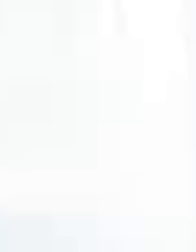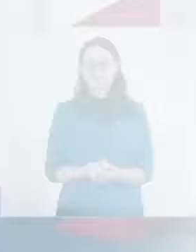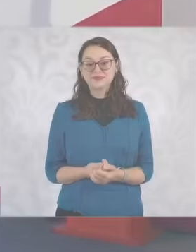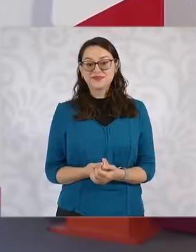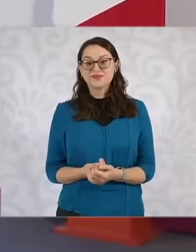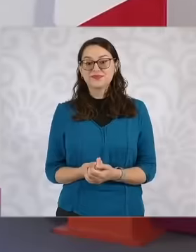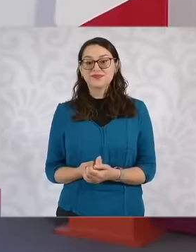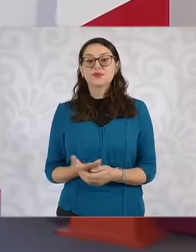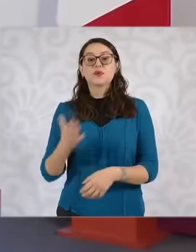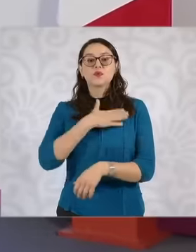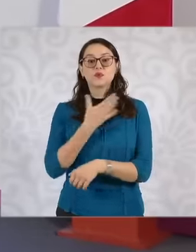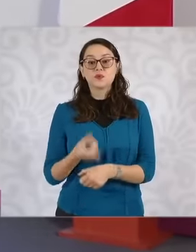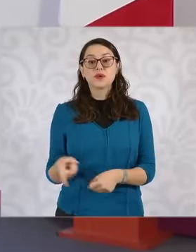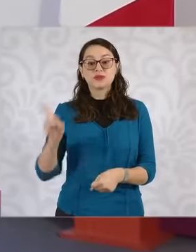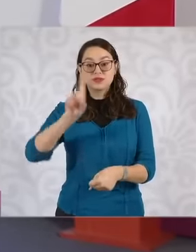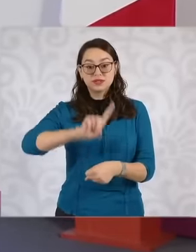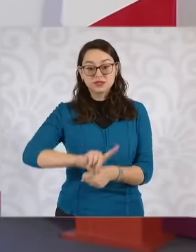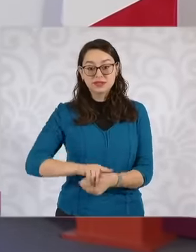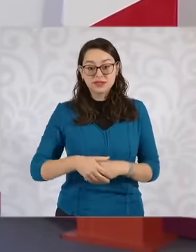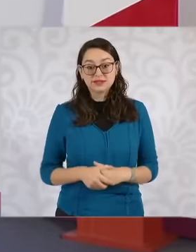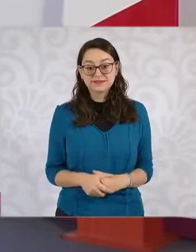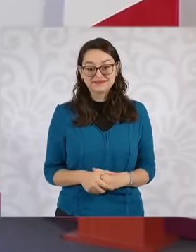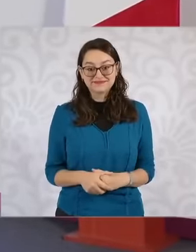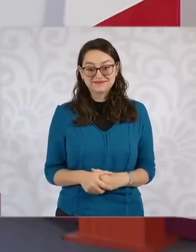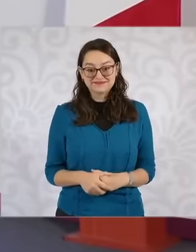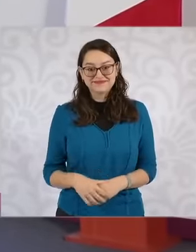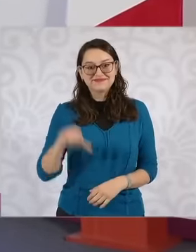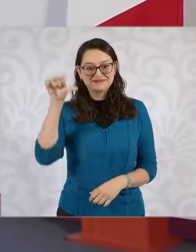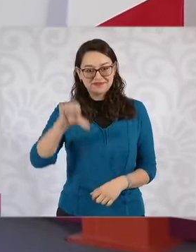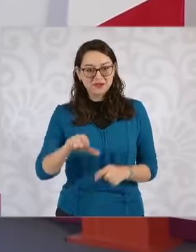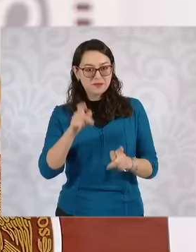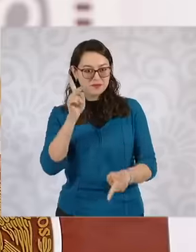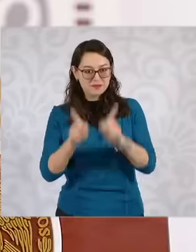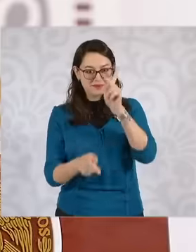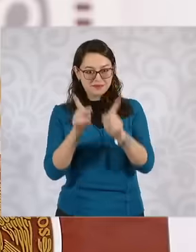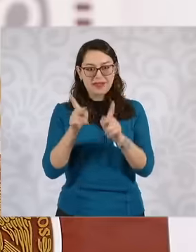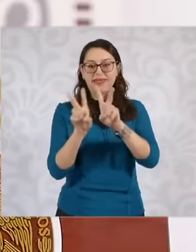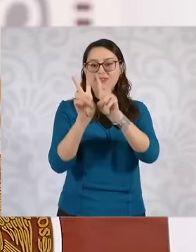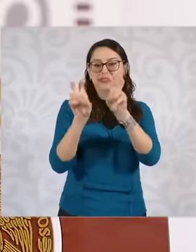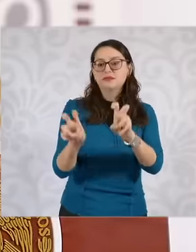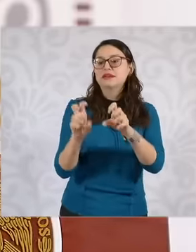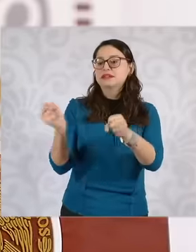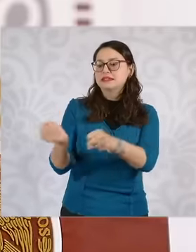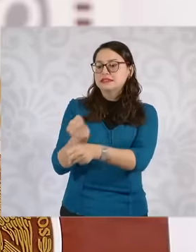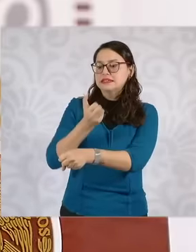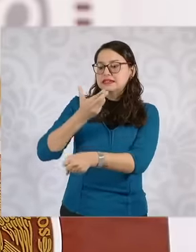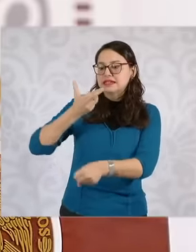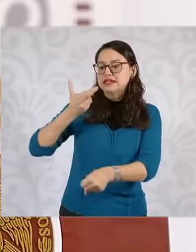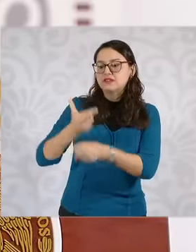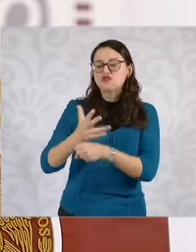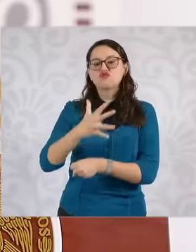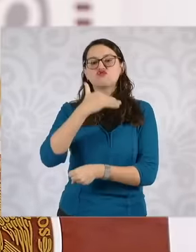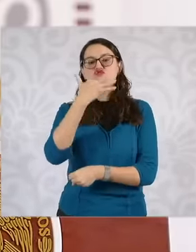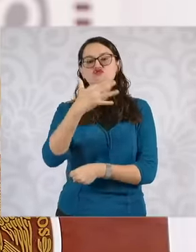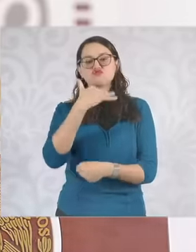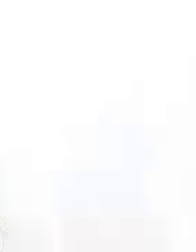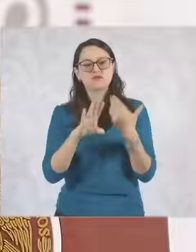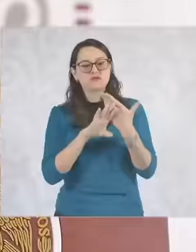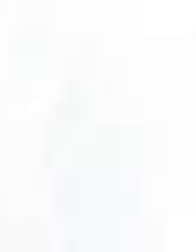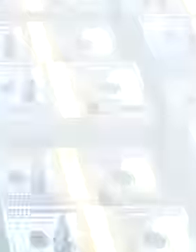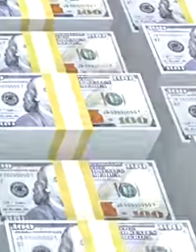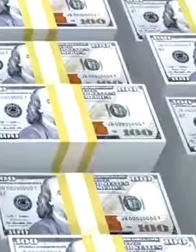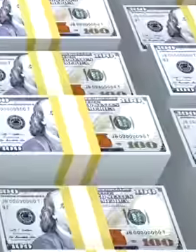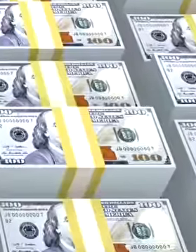Hoy, en la conferencia de prensa, la presidenta Claudia Sheinbaum mencionó que está trabajando arduamente para que la fortuna